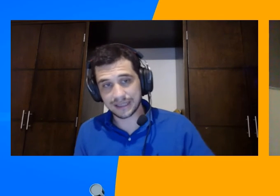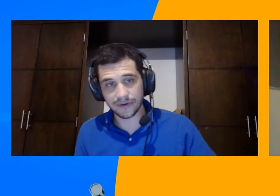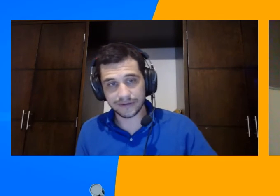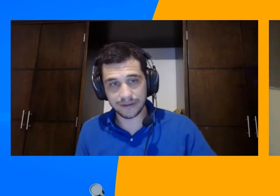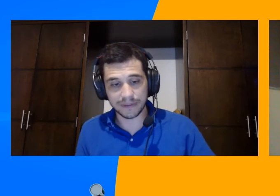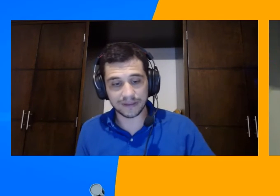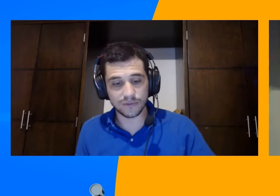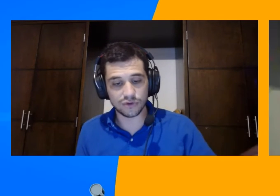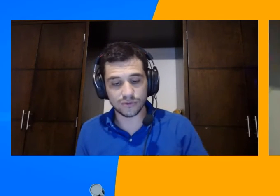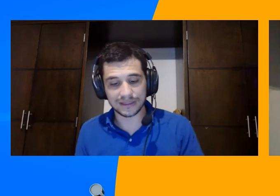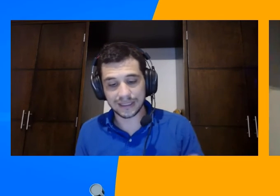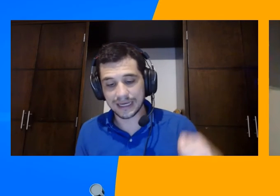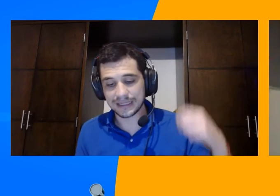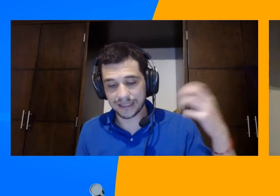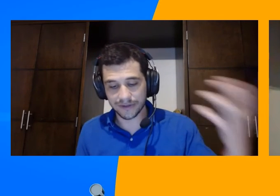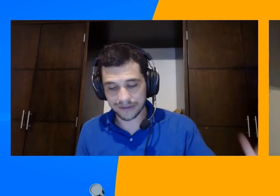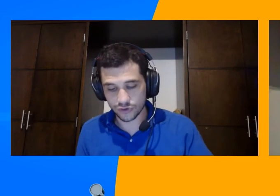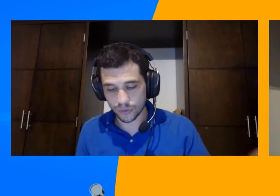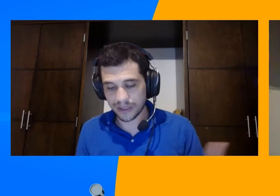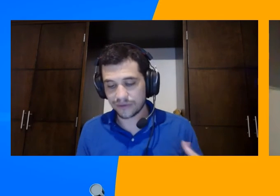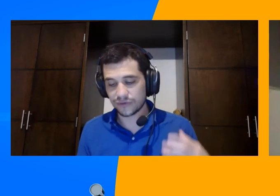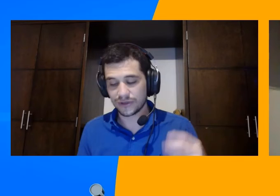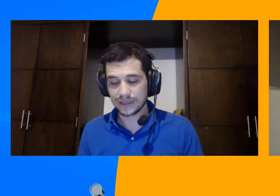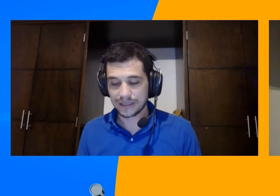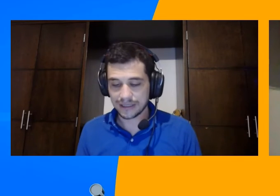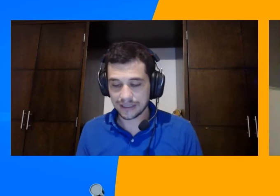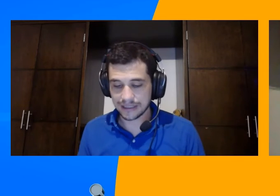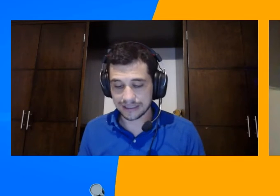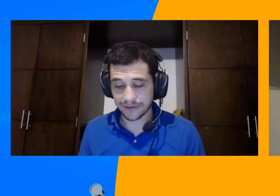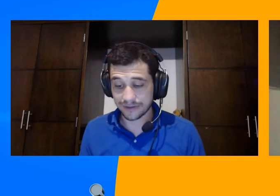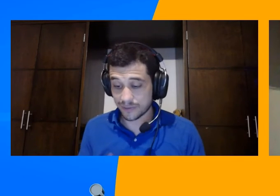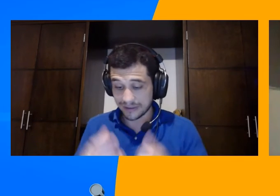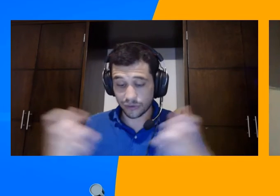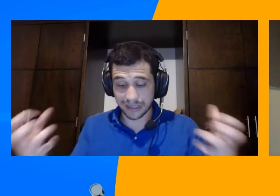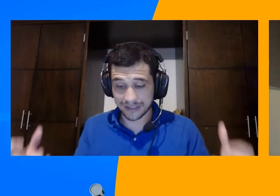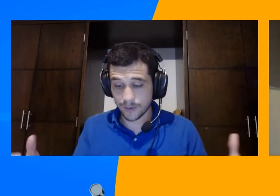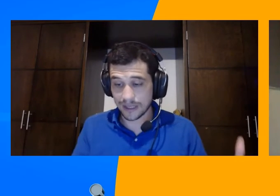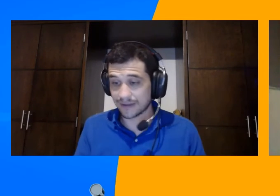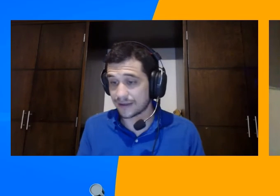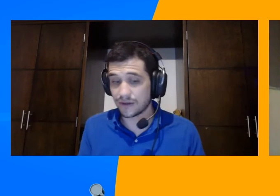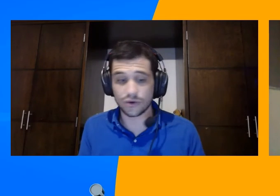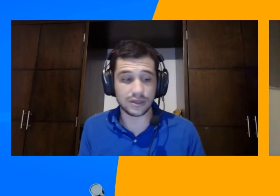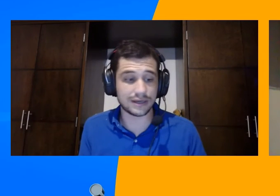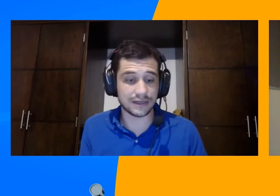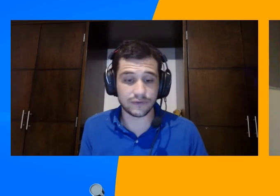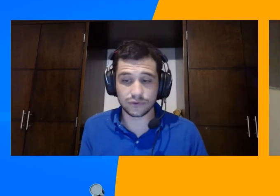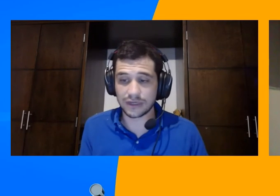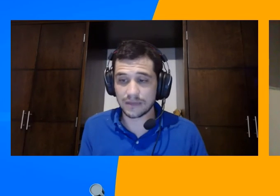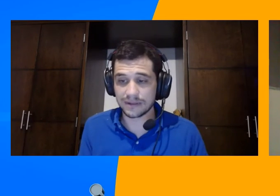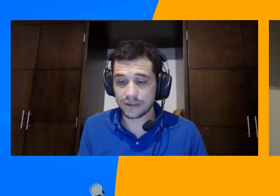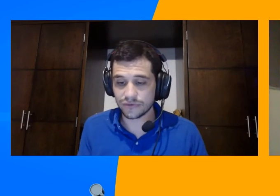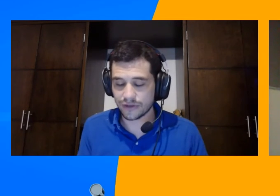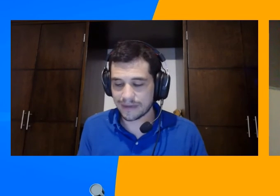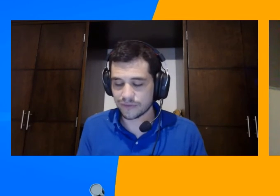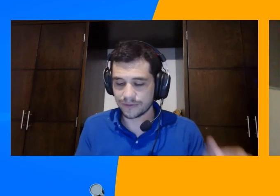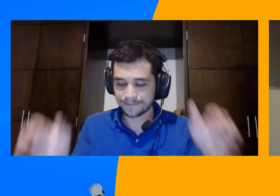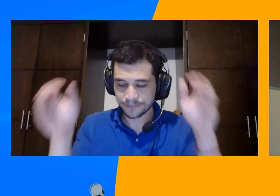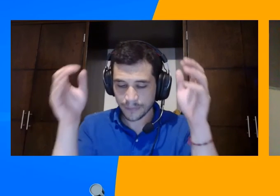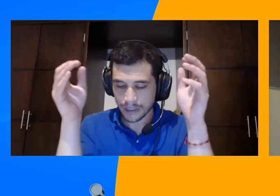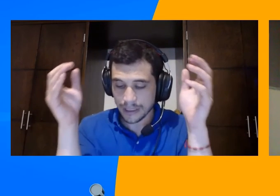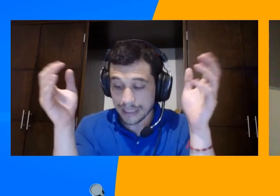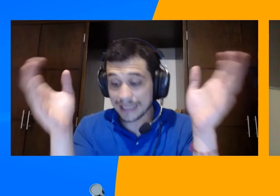a través del patrimonio material, a través de los objetos y a través, pues, de todas las evidencias arqueológicas que afortunadamente